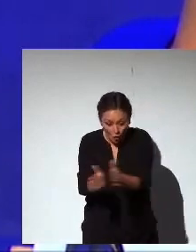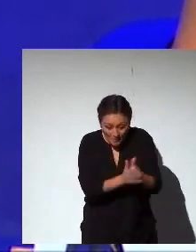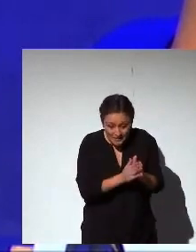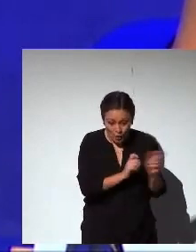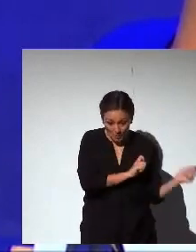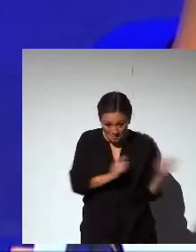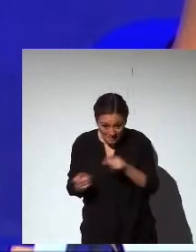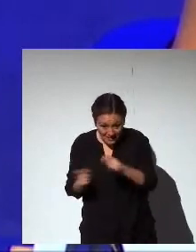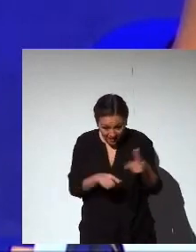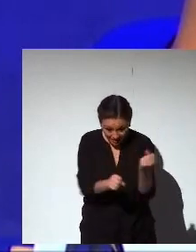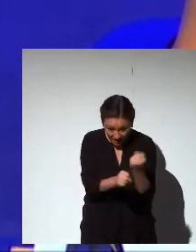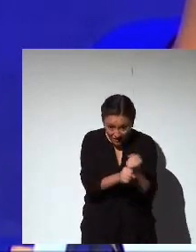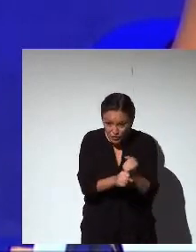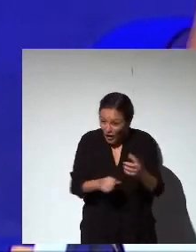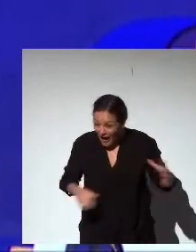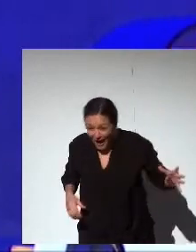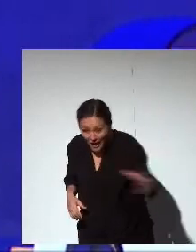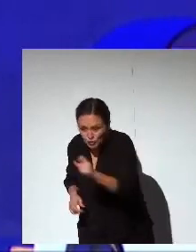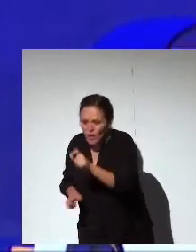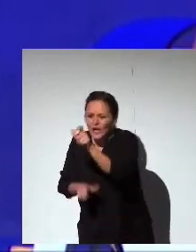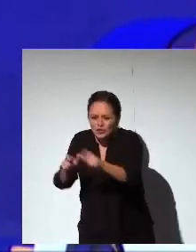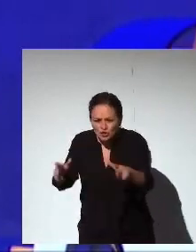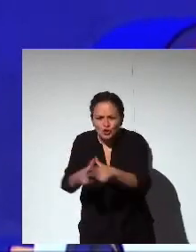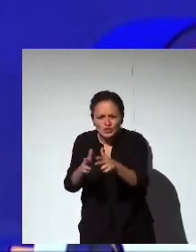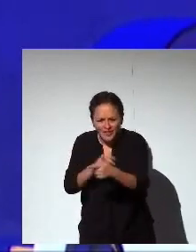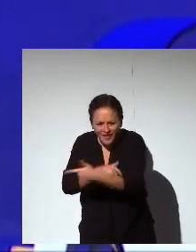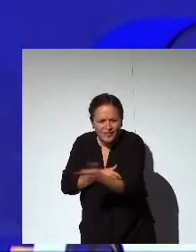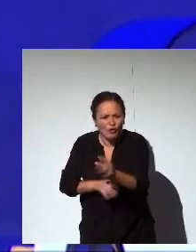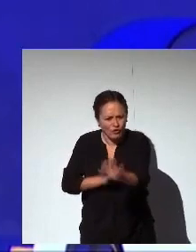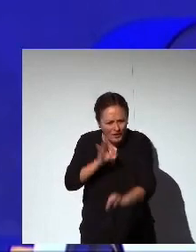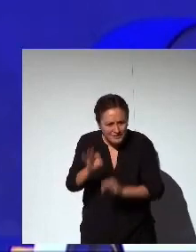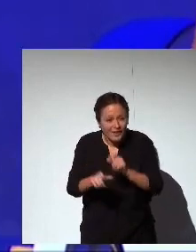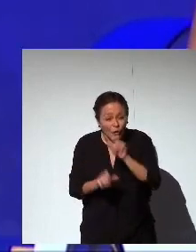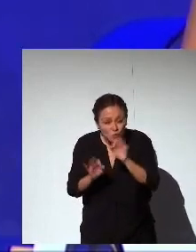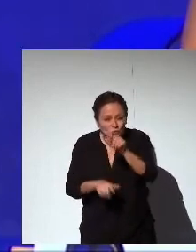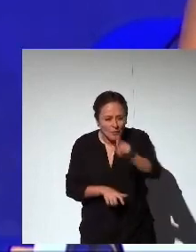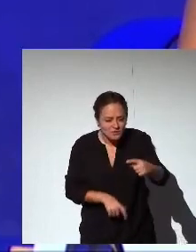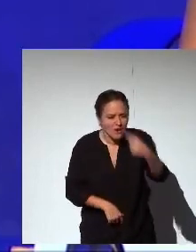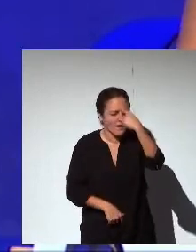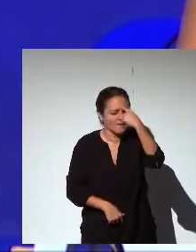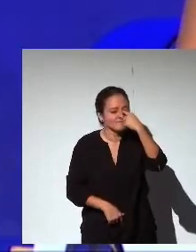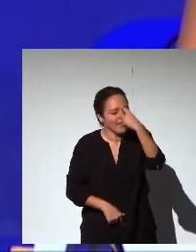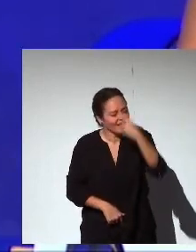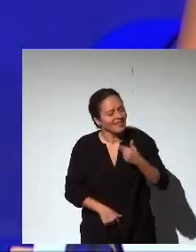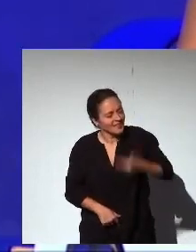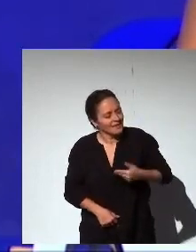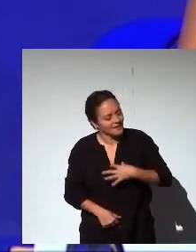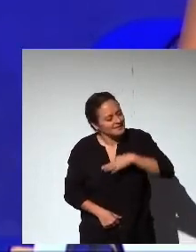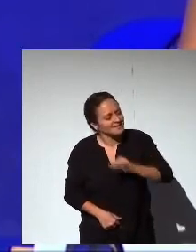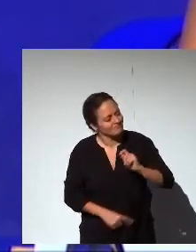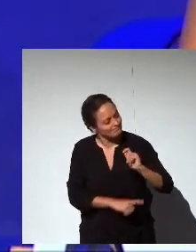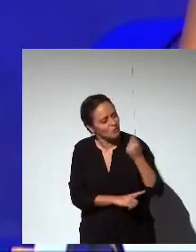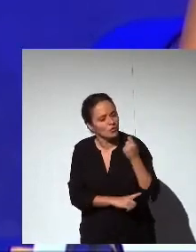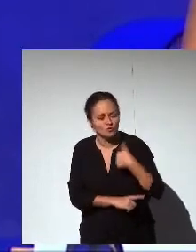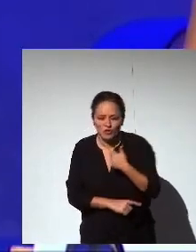a todos y todas ellas, a esa sociedad civil organizada, a esas personas que nos recuerdan que la dignidad es posible, les quiero dar las